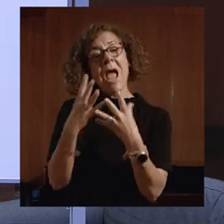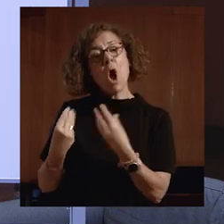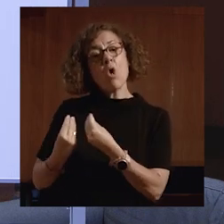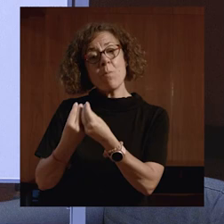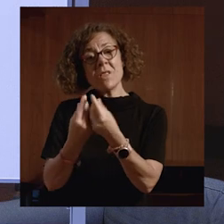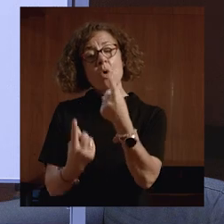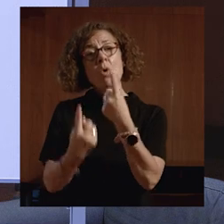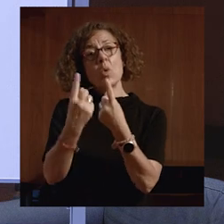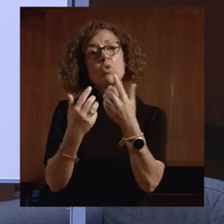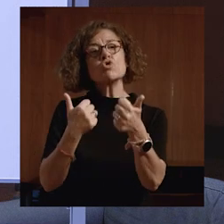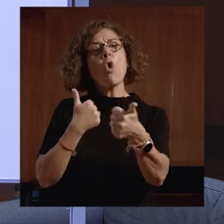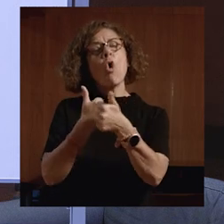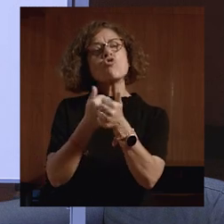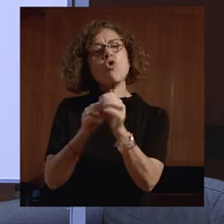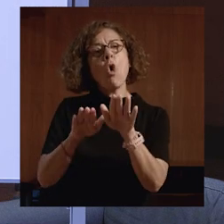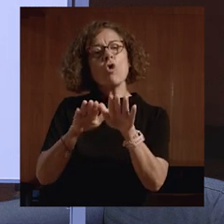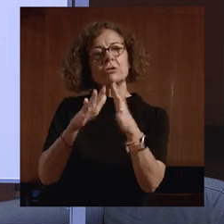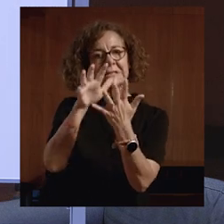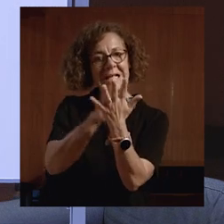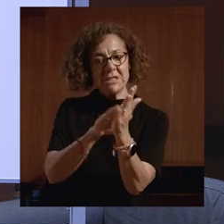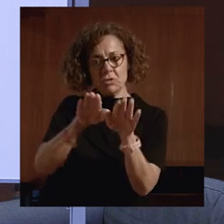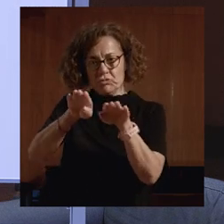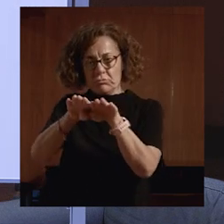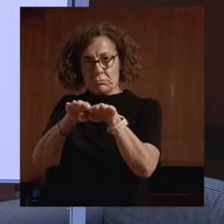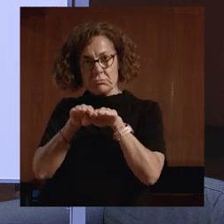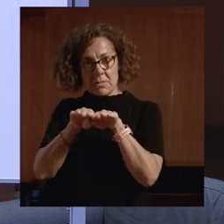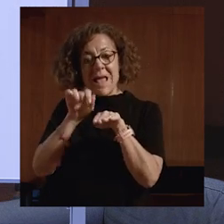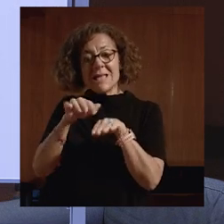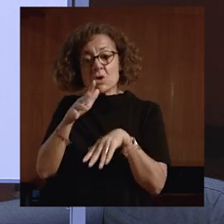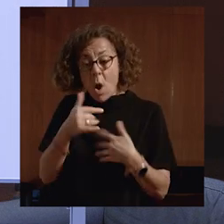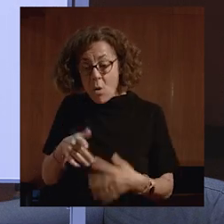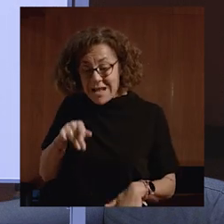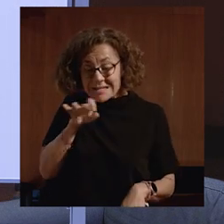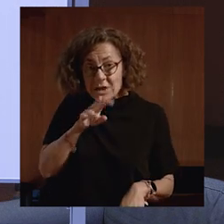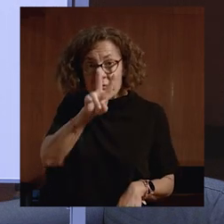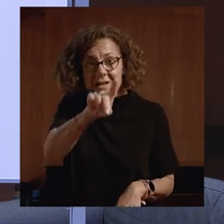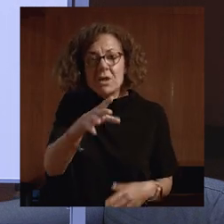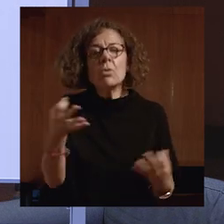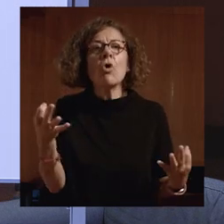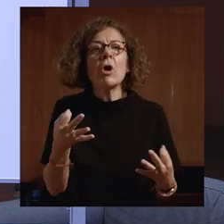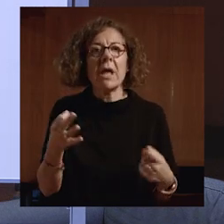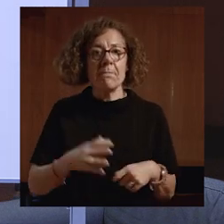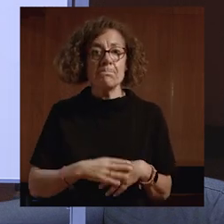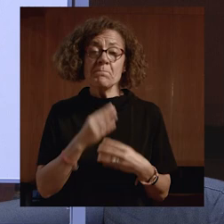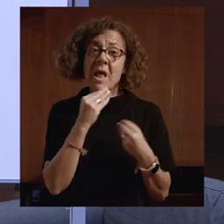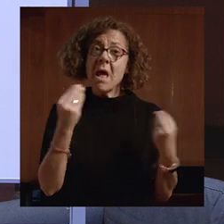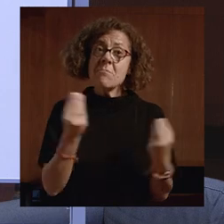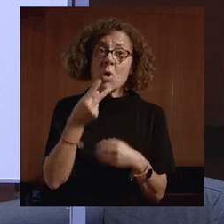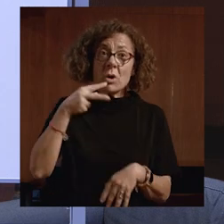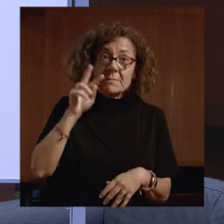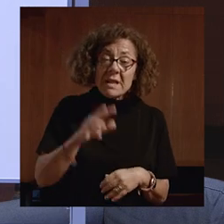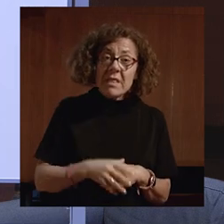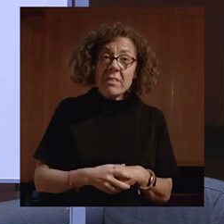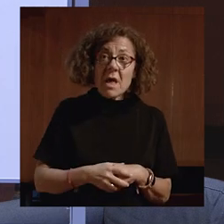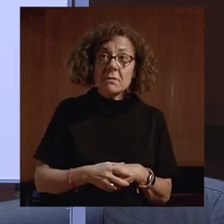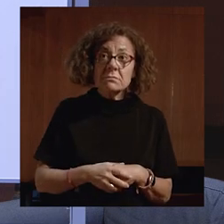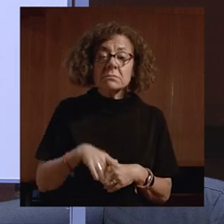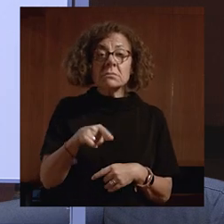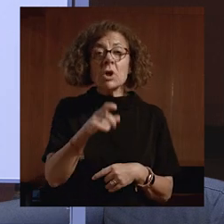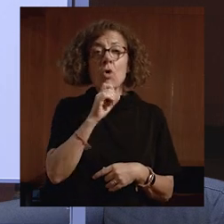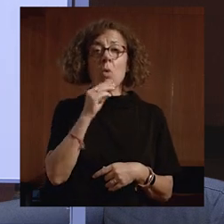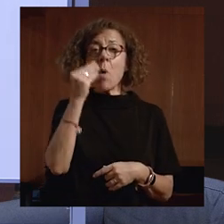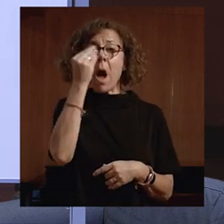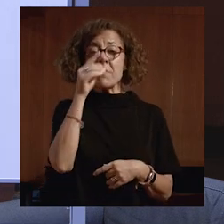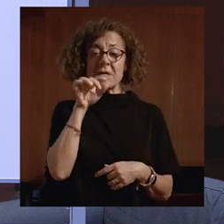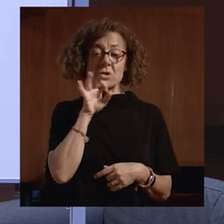de ciertos contextos. Y cuando eso está o no en el siglo XXI, ¿qué pasa? ¿Mejora la experiencia? ¿Cómo se ha pensado durante